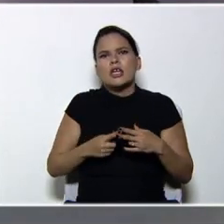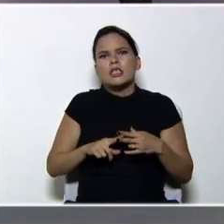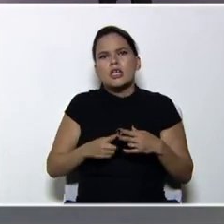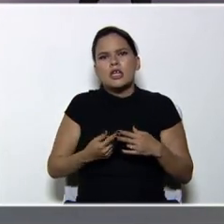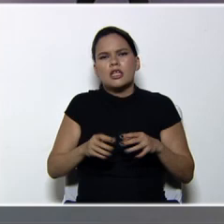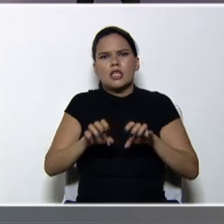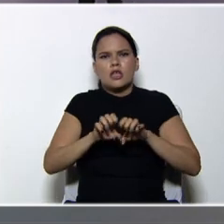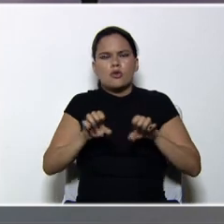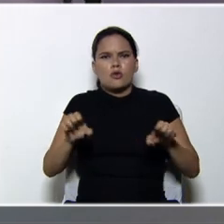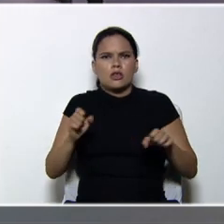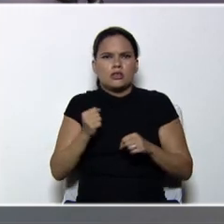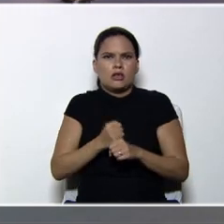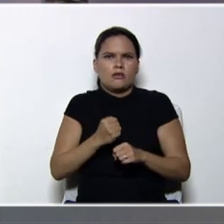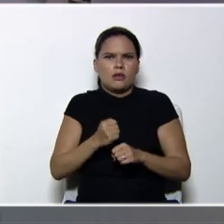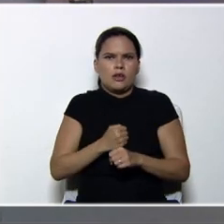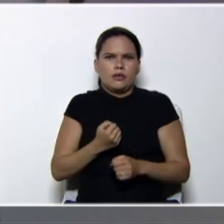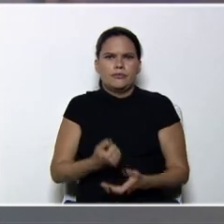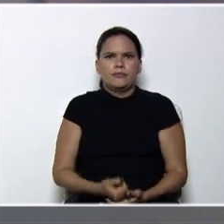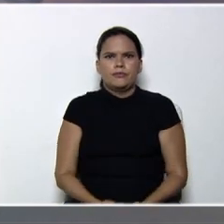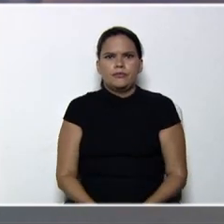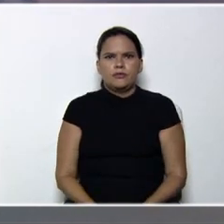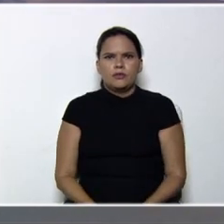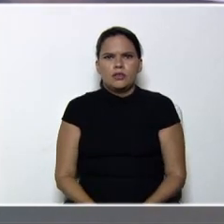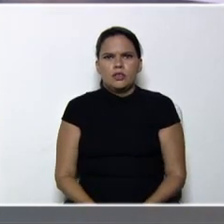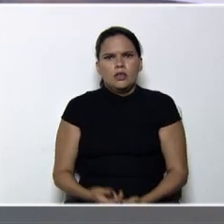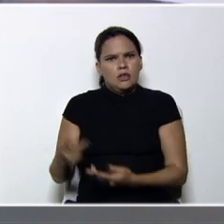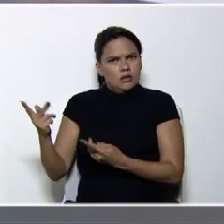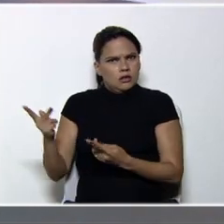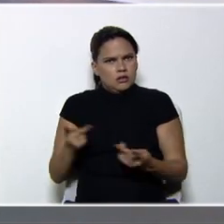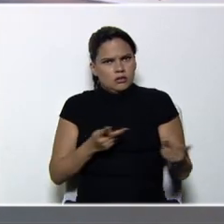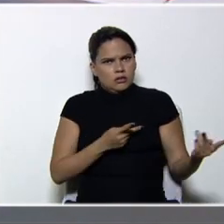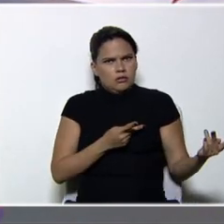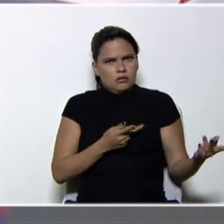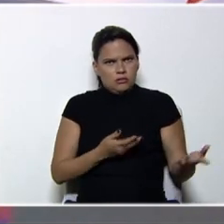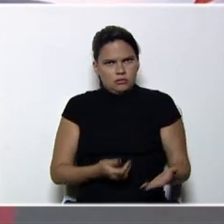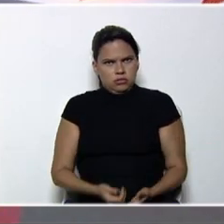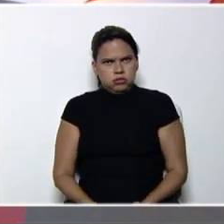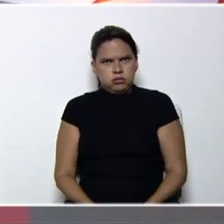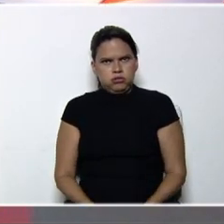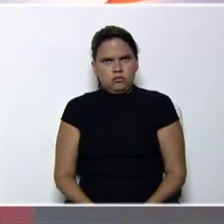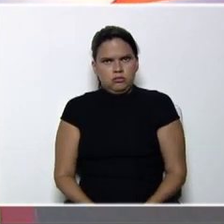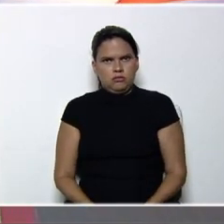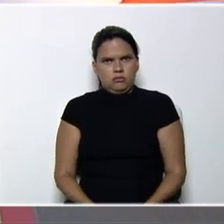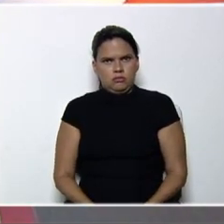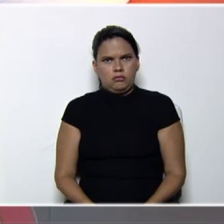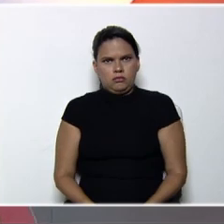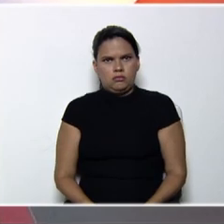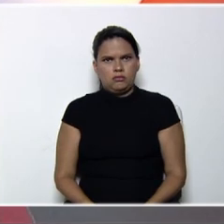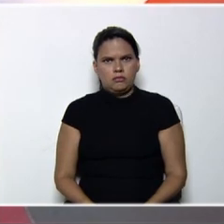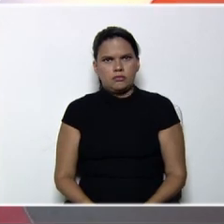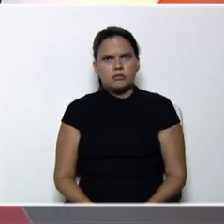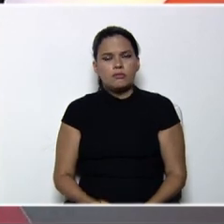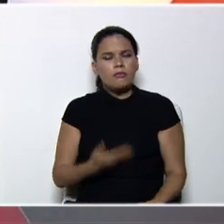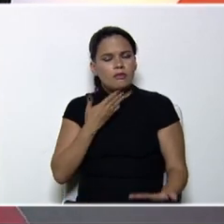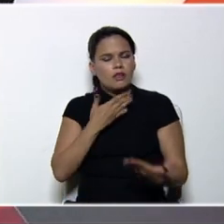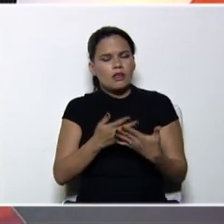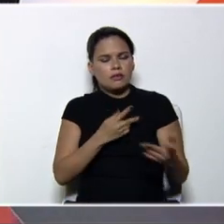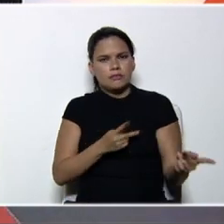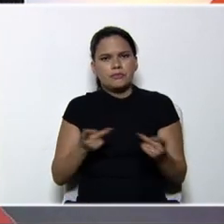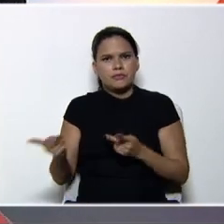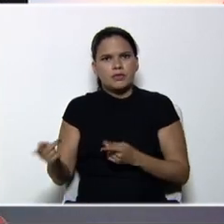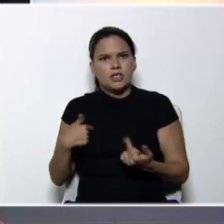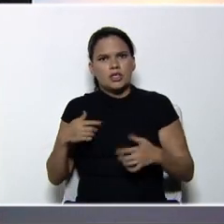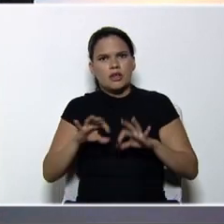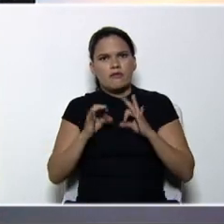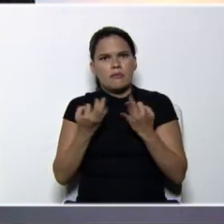amplia experiencia al respecto. Bienvenida, mi profe. Gracias, profe Lilian, por la invitación a este maravilloso programa Cada Familia